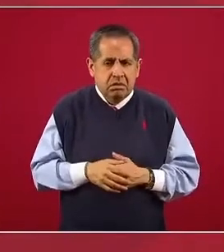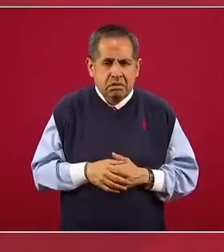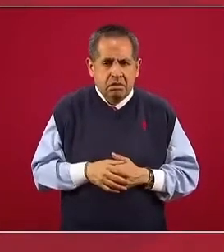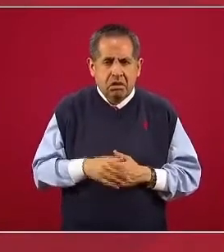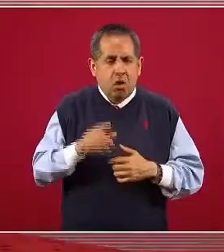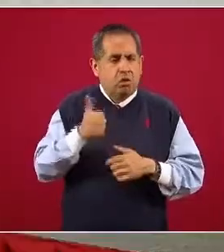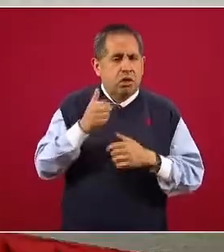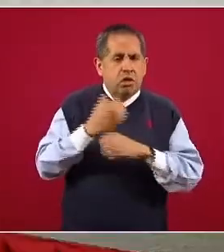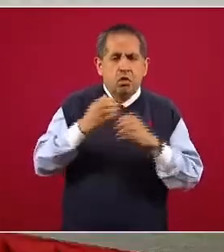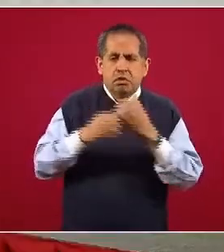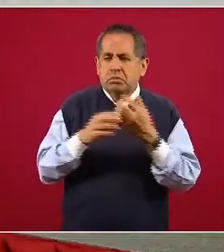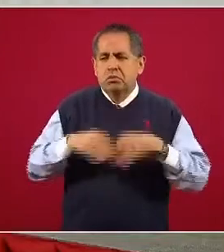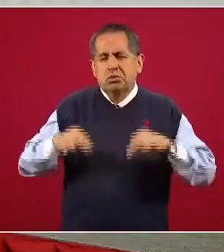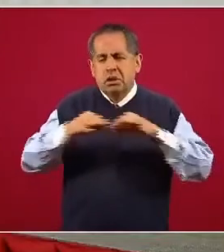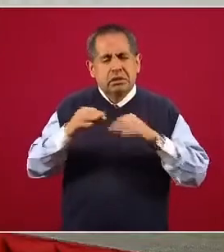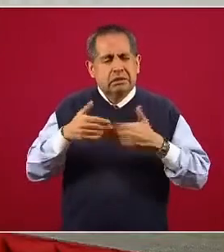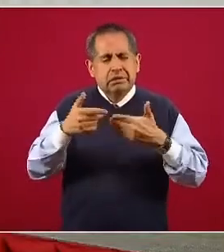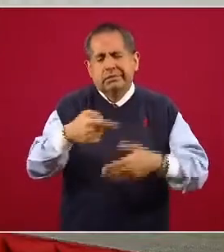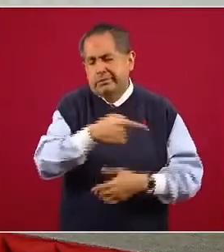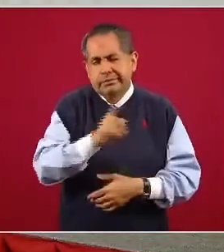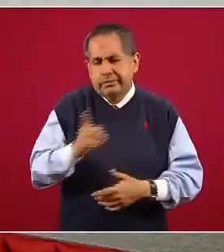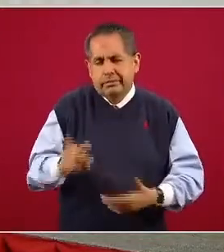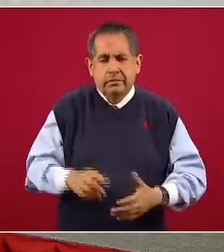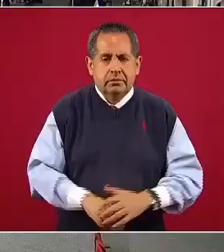más trascendentes que eso.